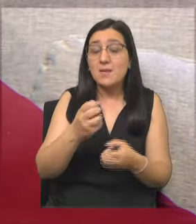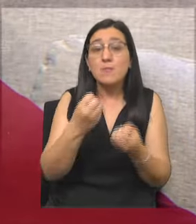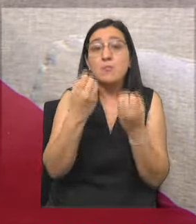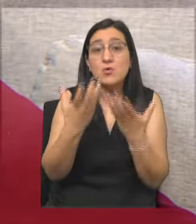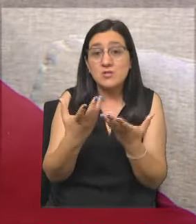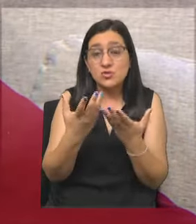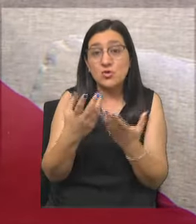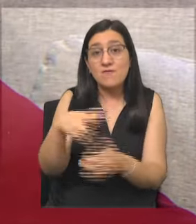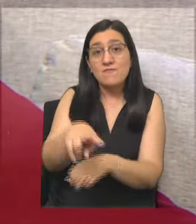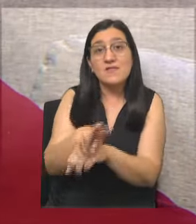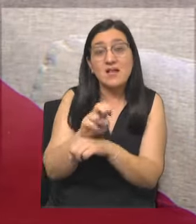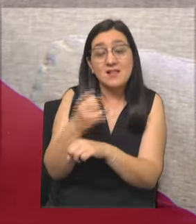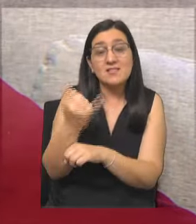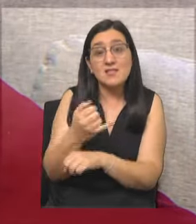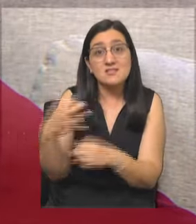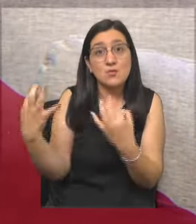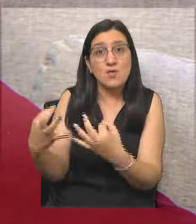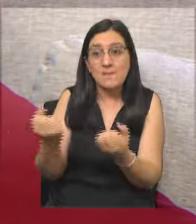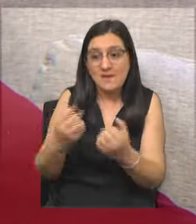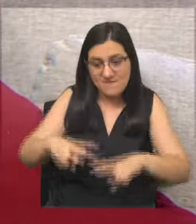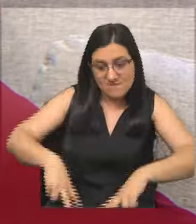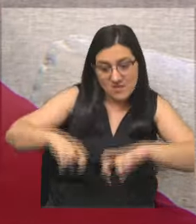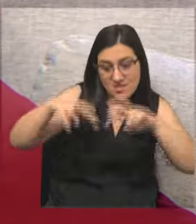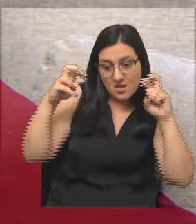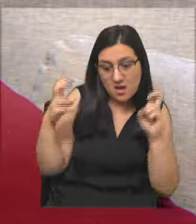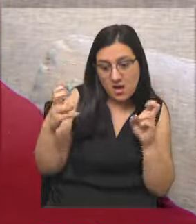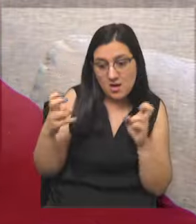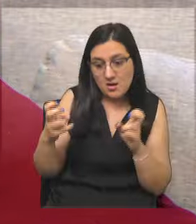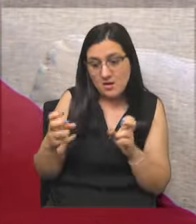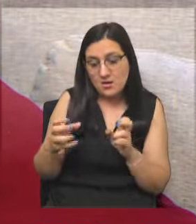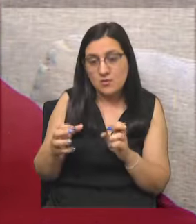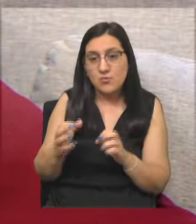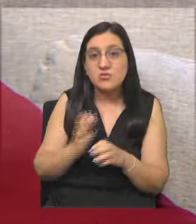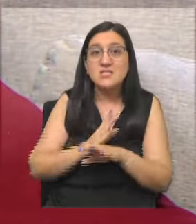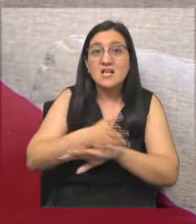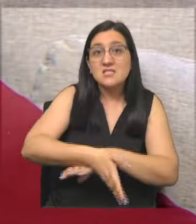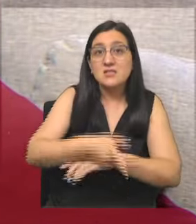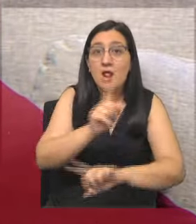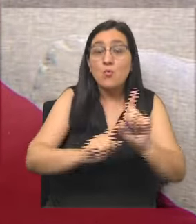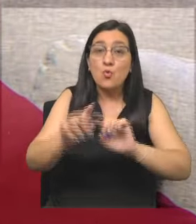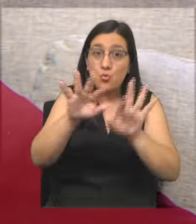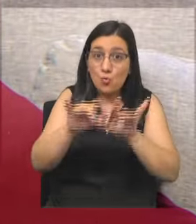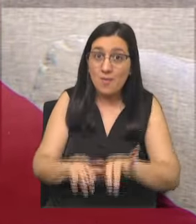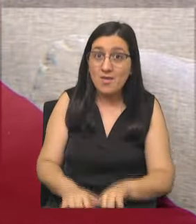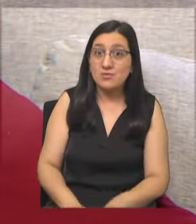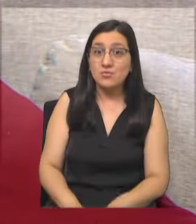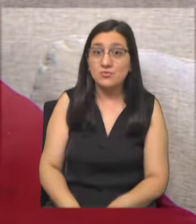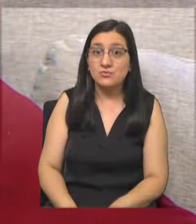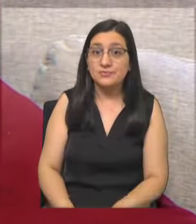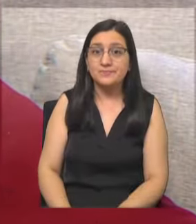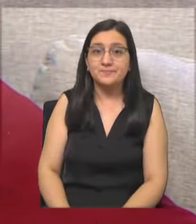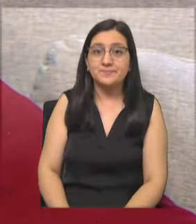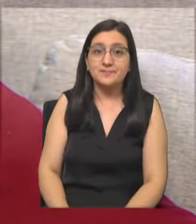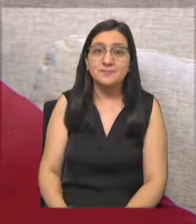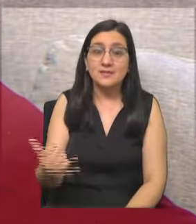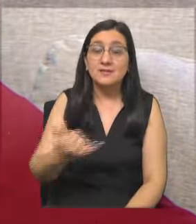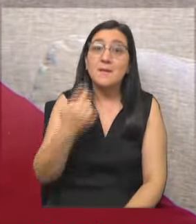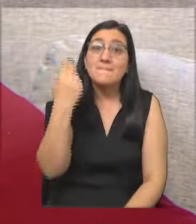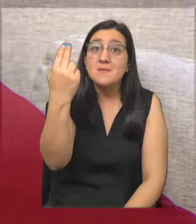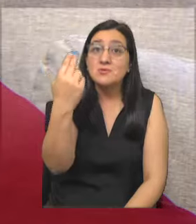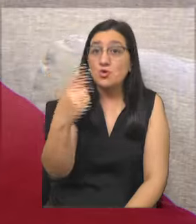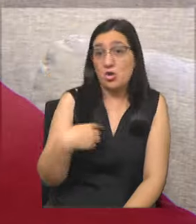un fiscal, para poder investigar cuando accede a determinados documentos. Tienes permisos que